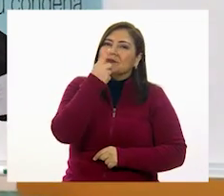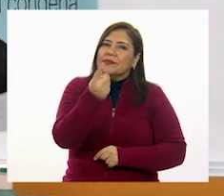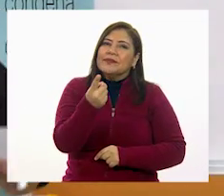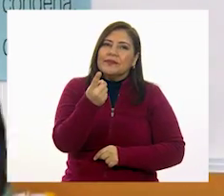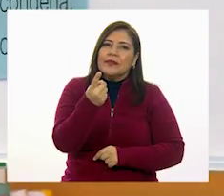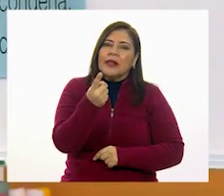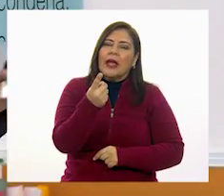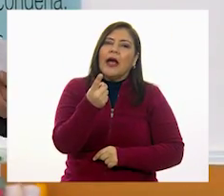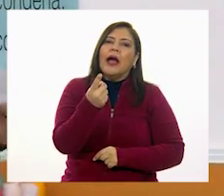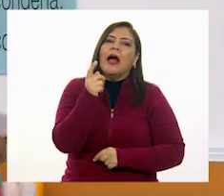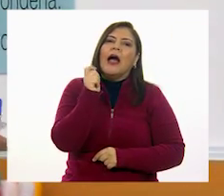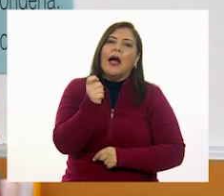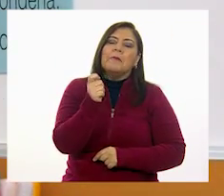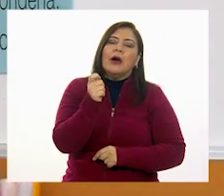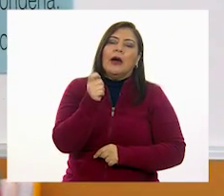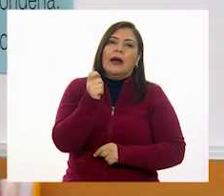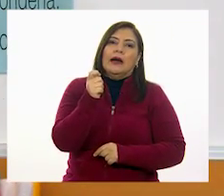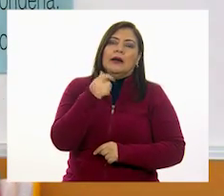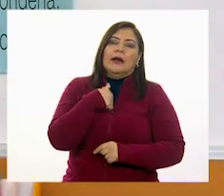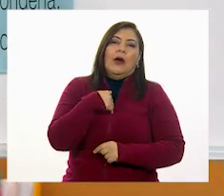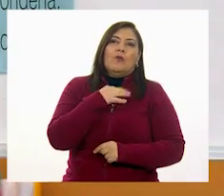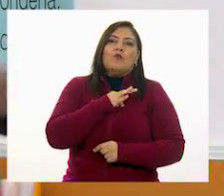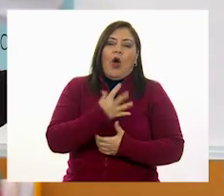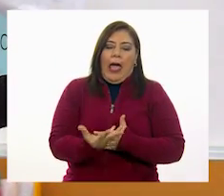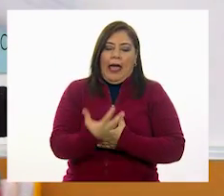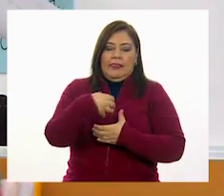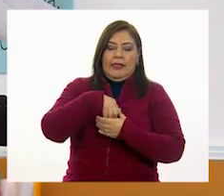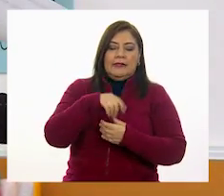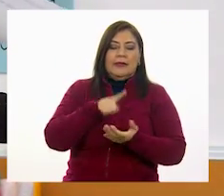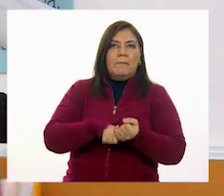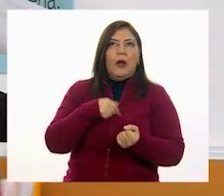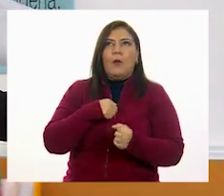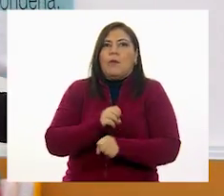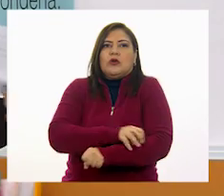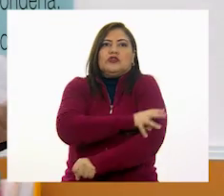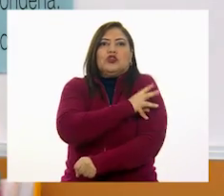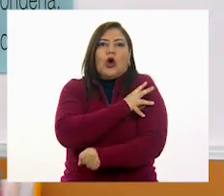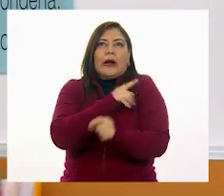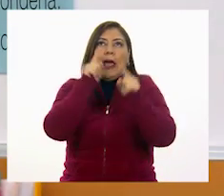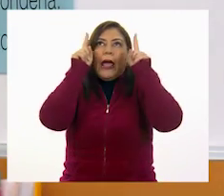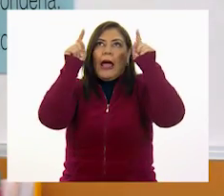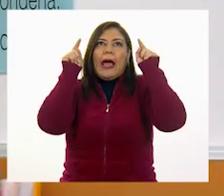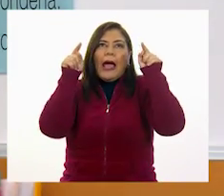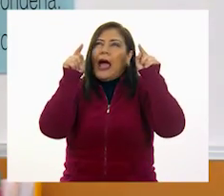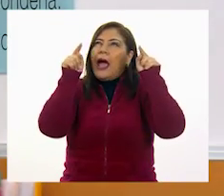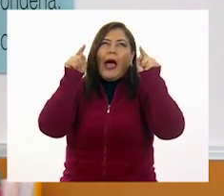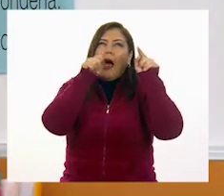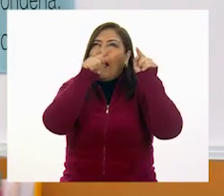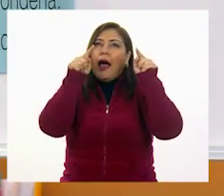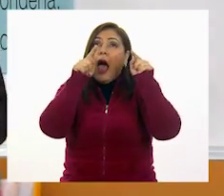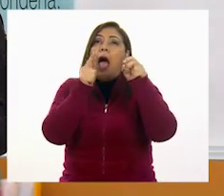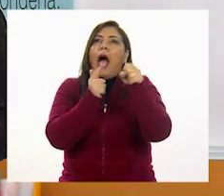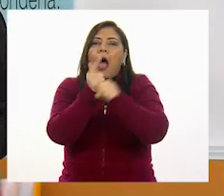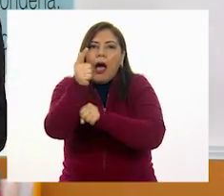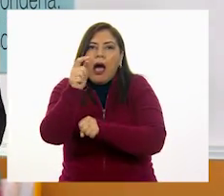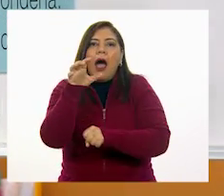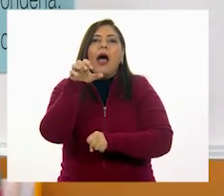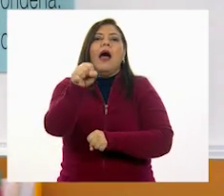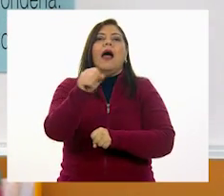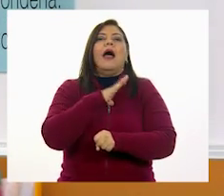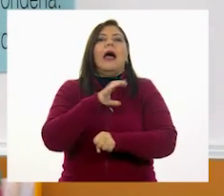de cierta emoción que lo guardamos entre estos signos. Lo tienes que decir con un